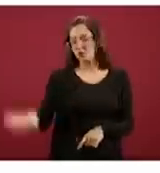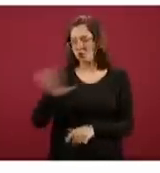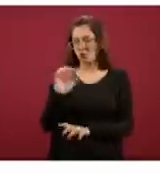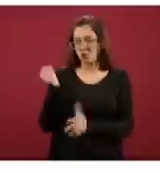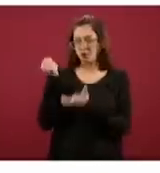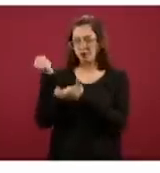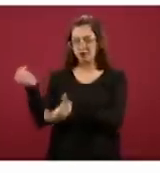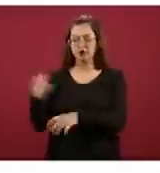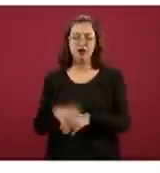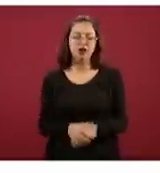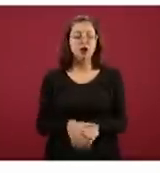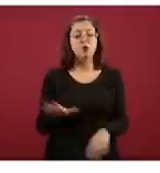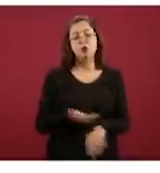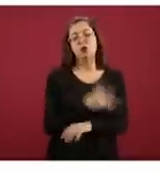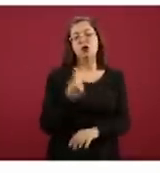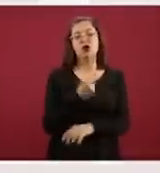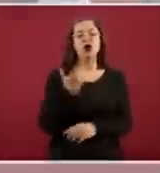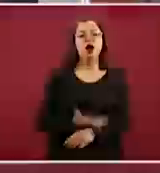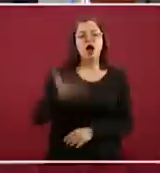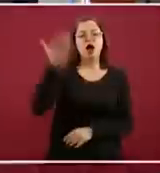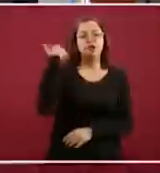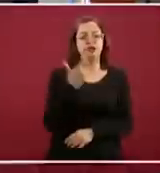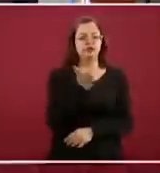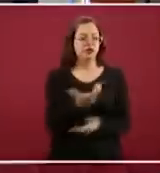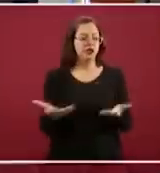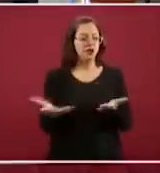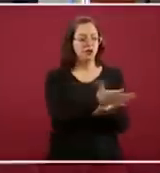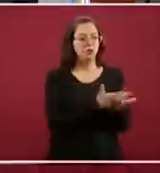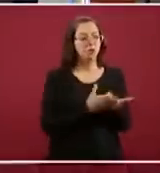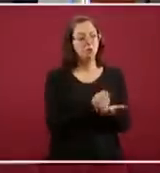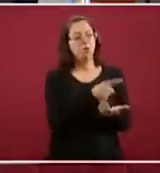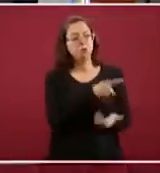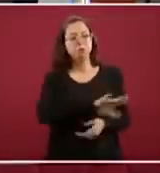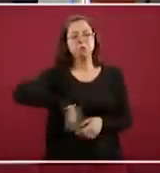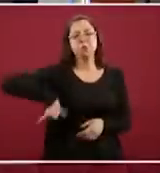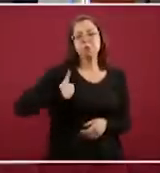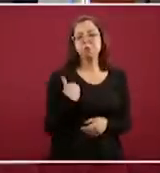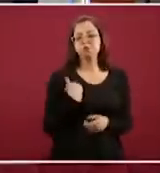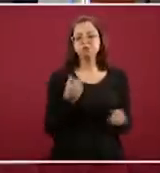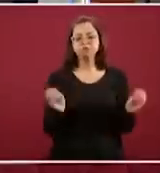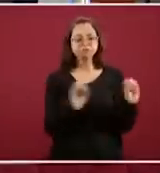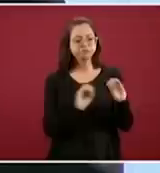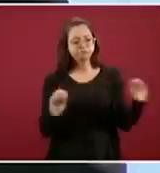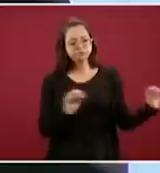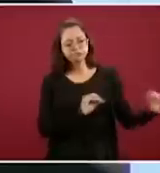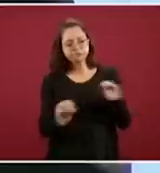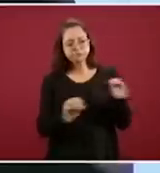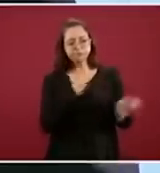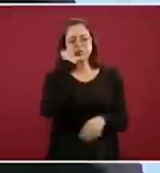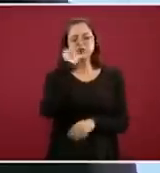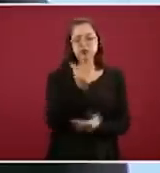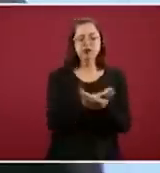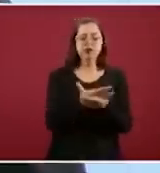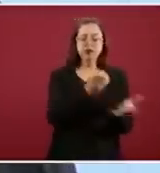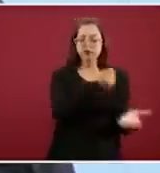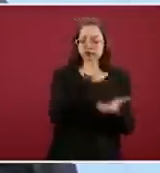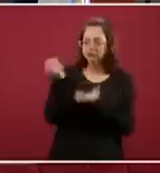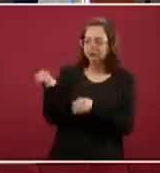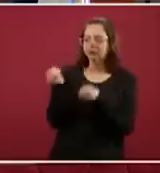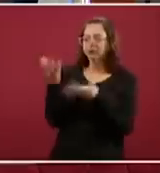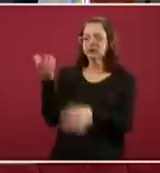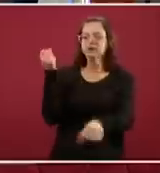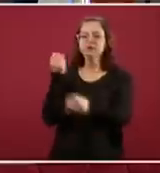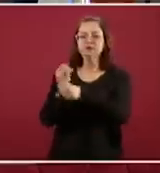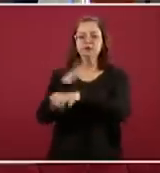de forma, por así decirlo, ociosos y que ahora tienen, van a tener un alto impacto social.